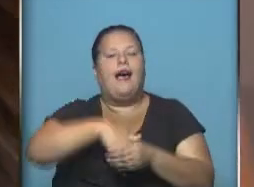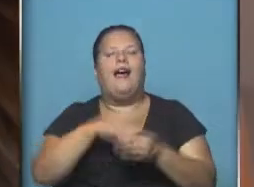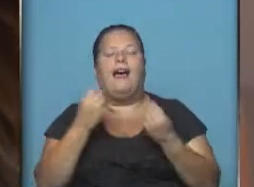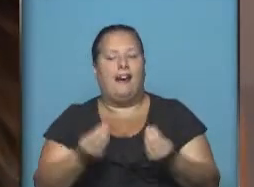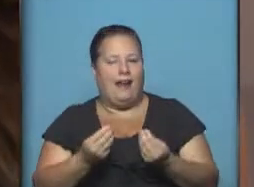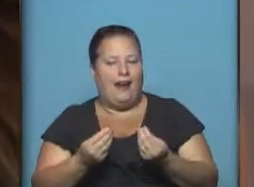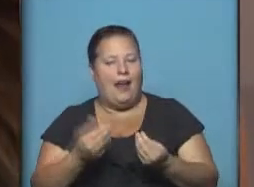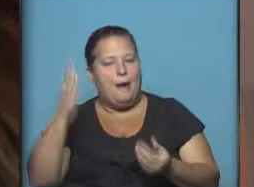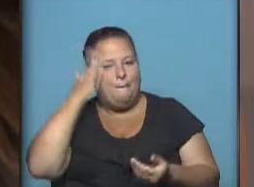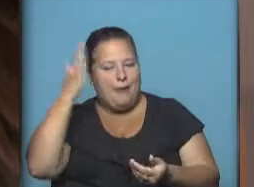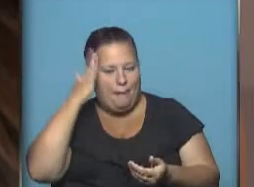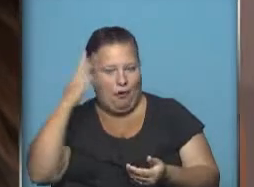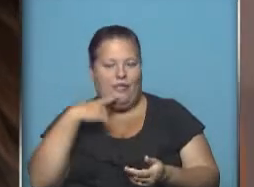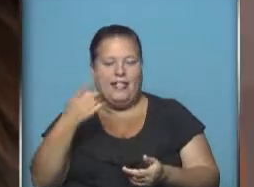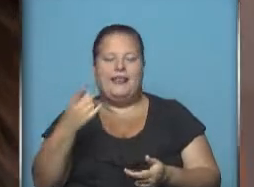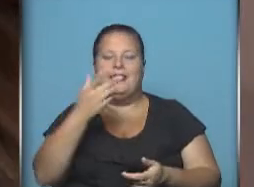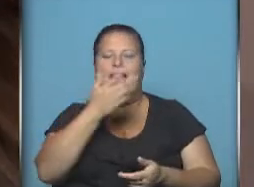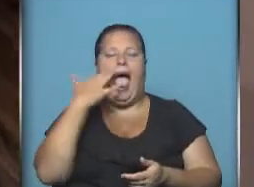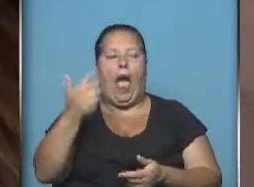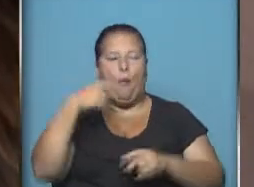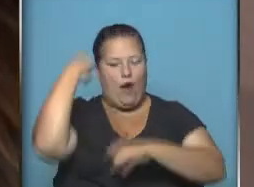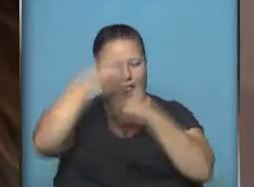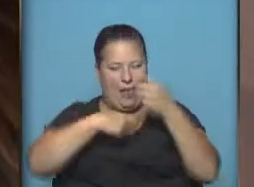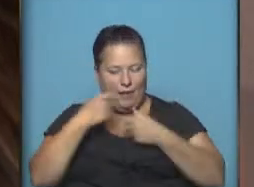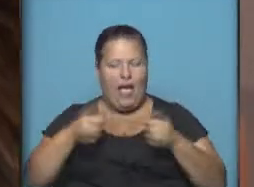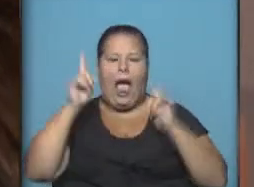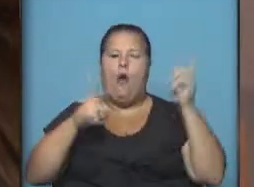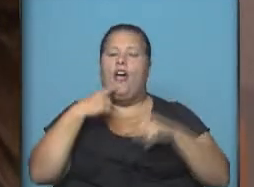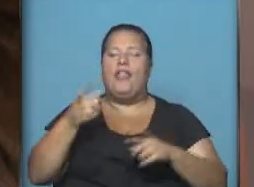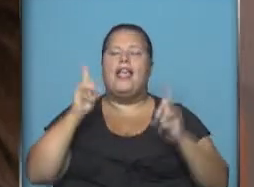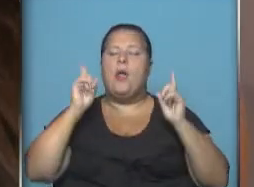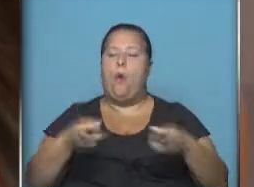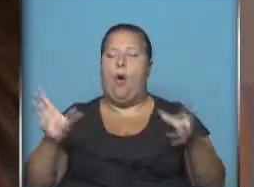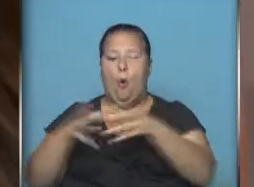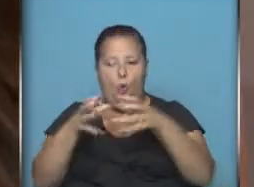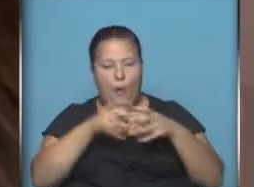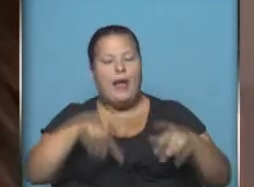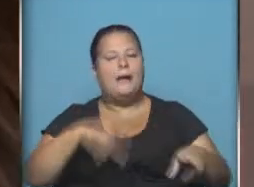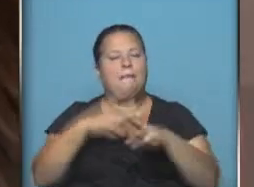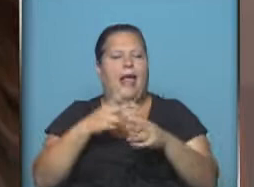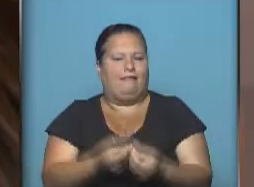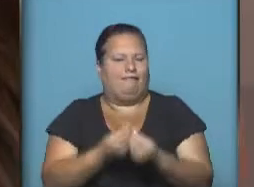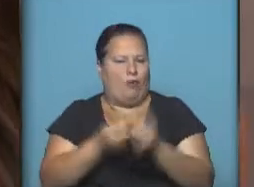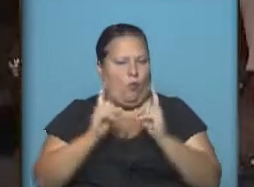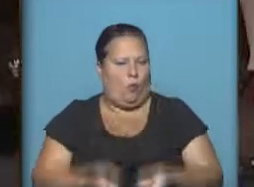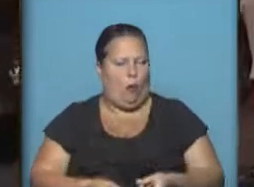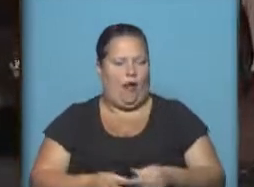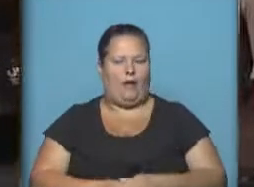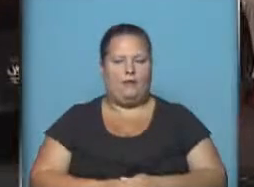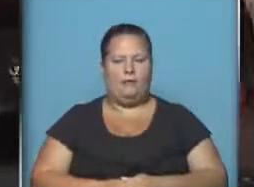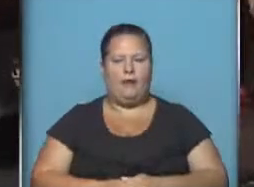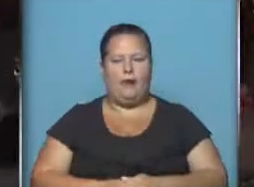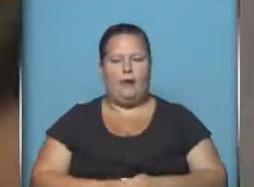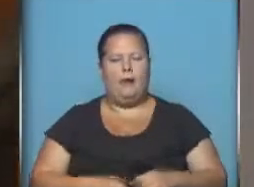también la memoria, dijo Estela de Carlotto. Y muchos dijeron, a pesar de las corporaciones, esta plaza está llena.